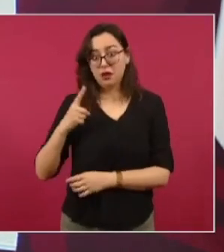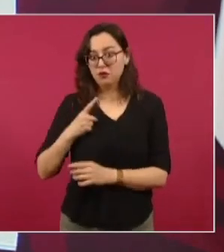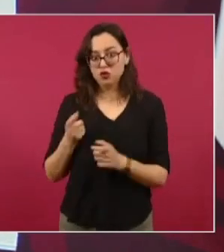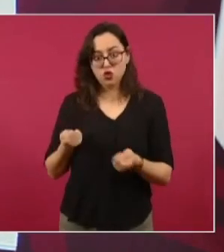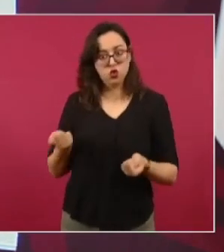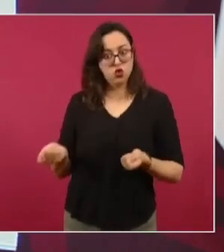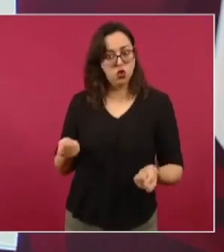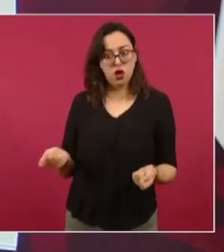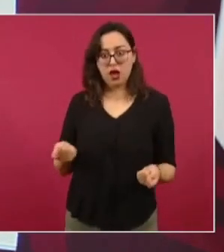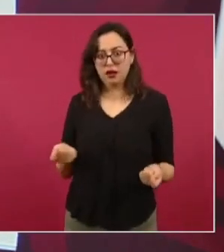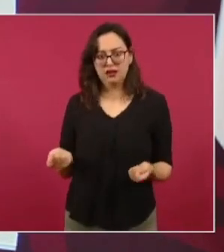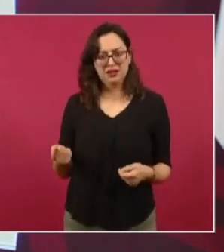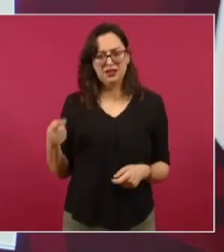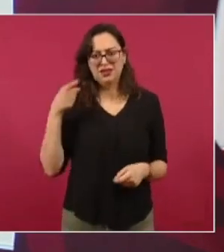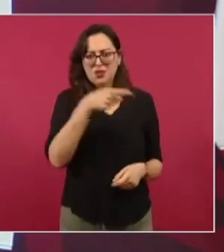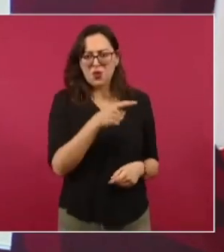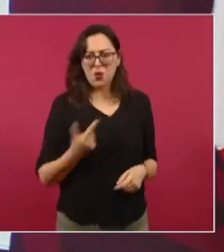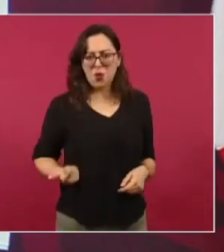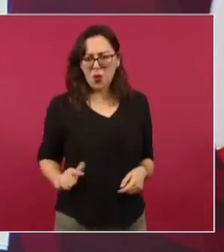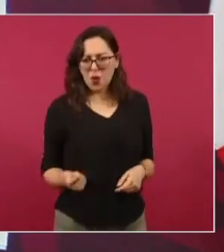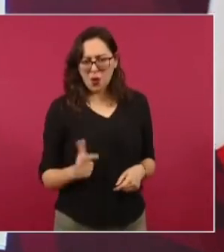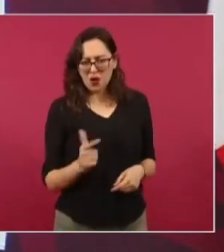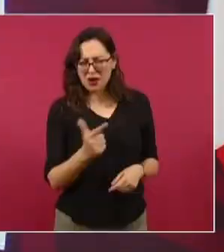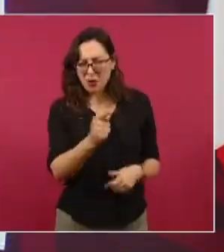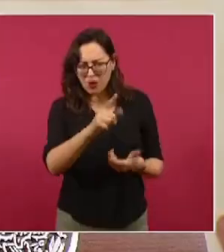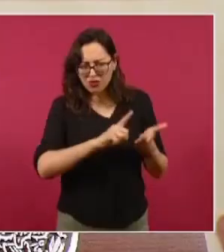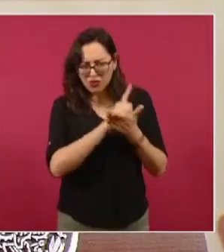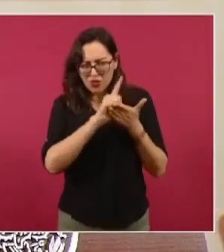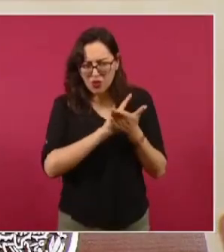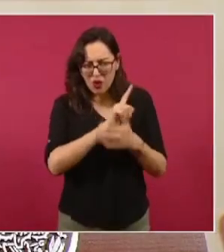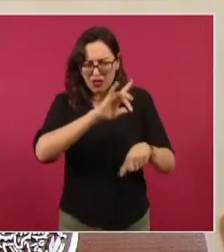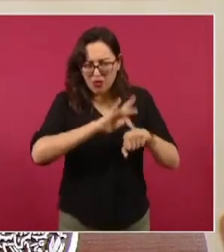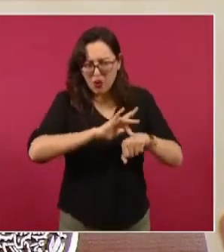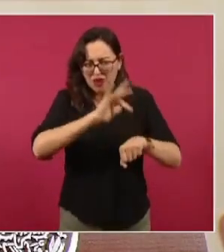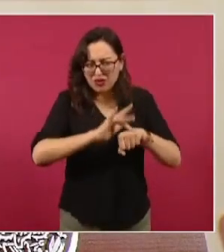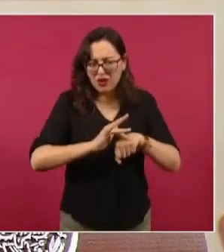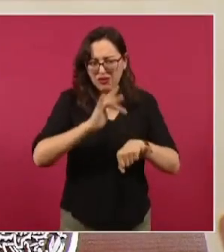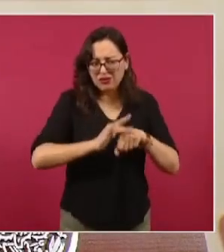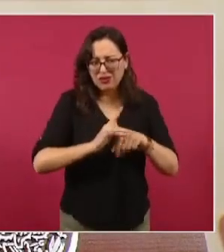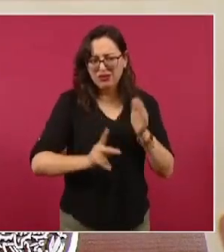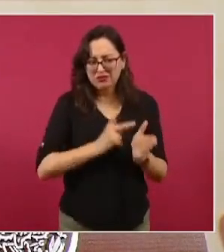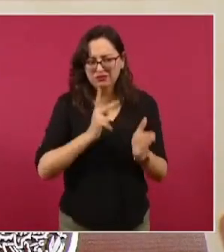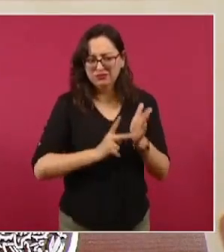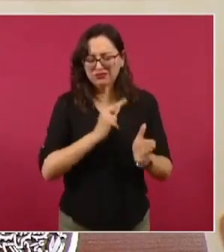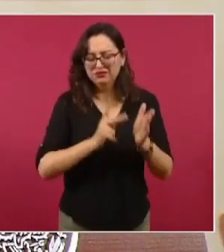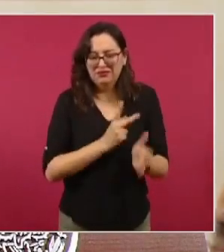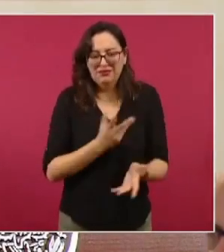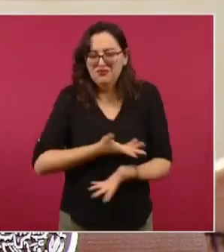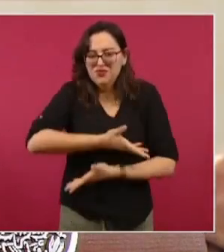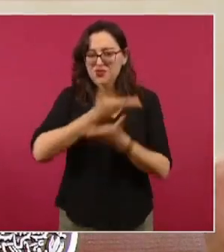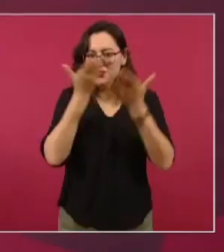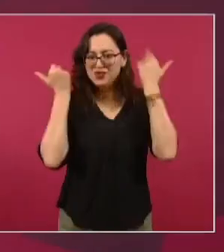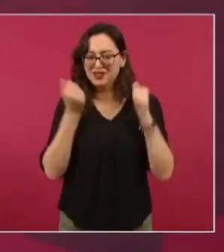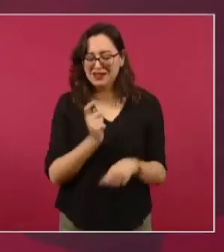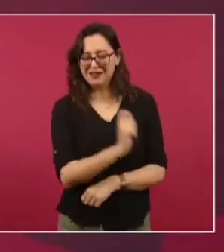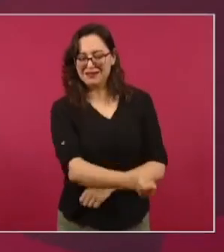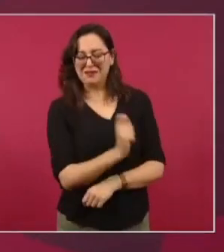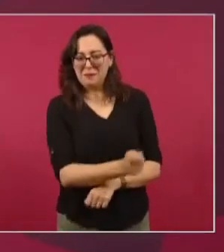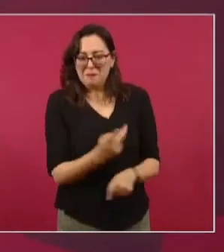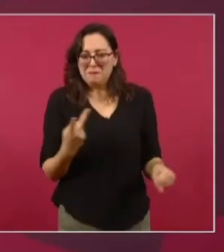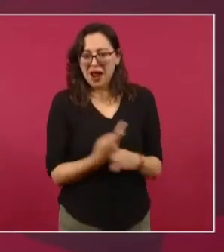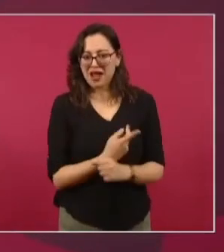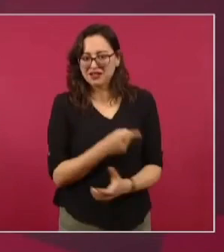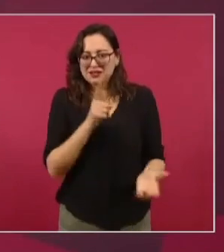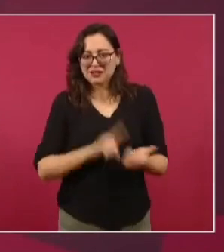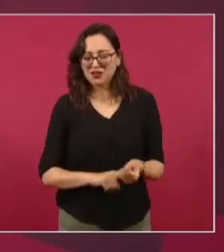si se nos dispara el consumo ya entonces sí este se complica